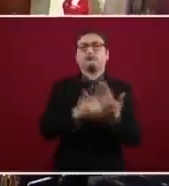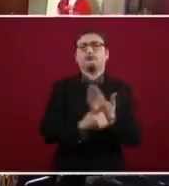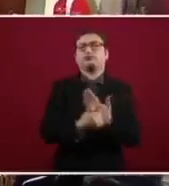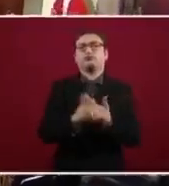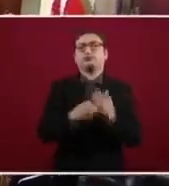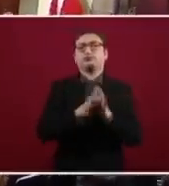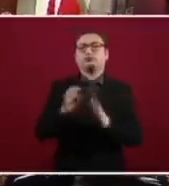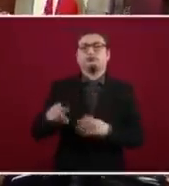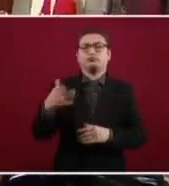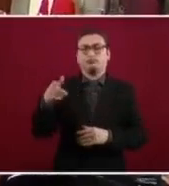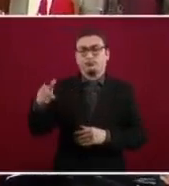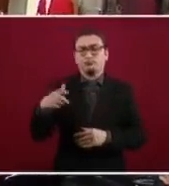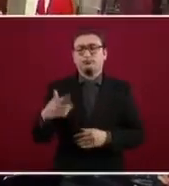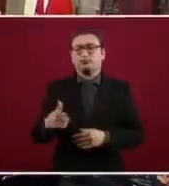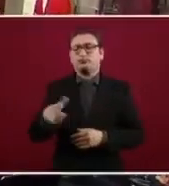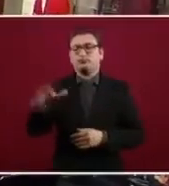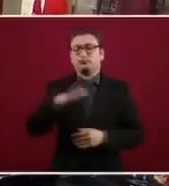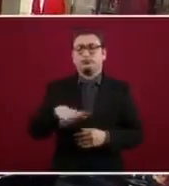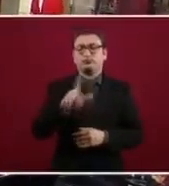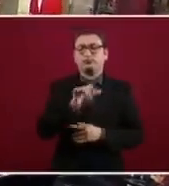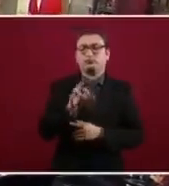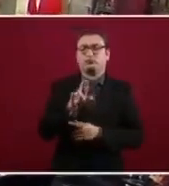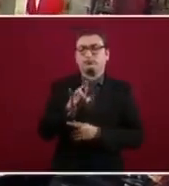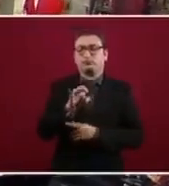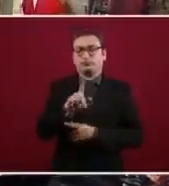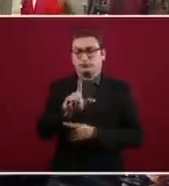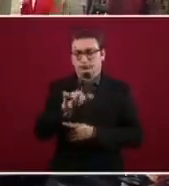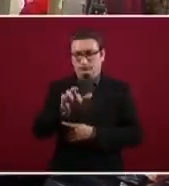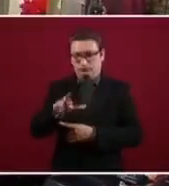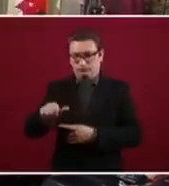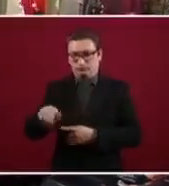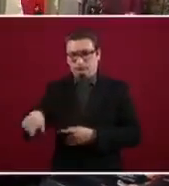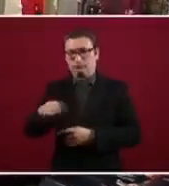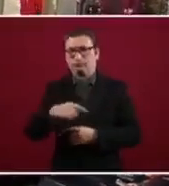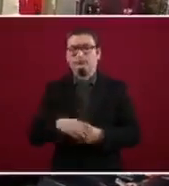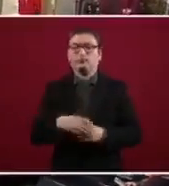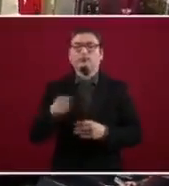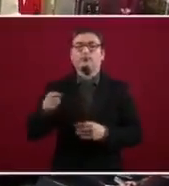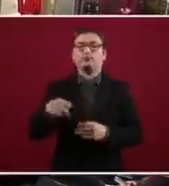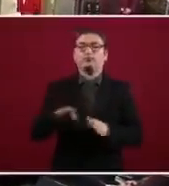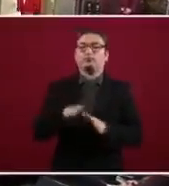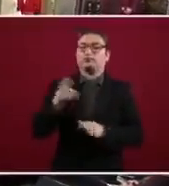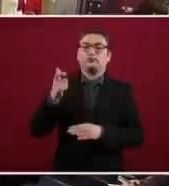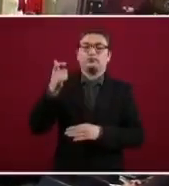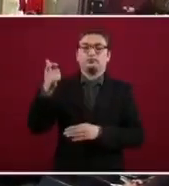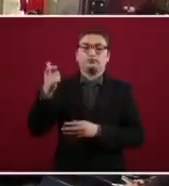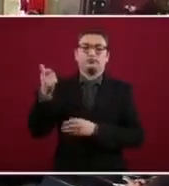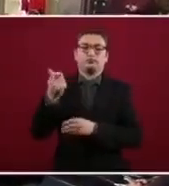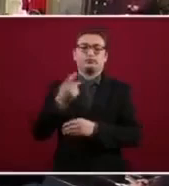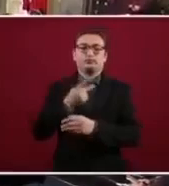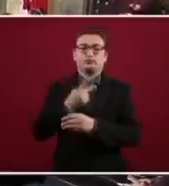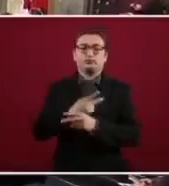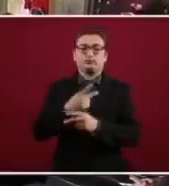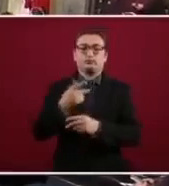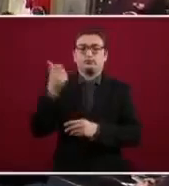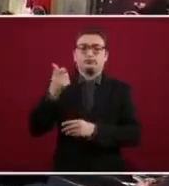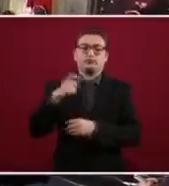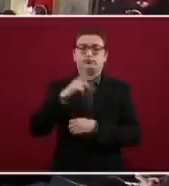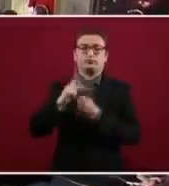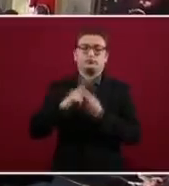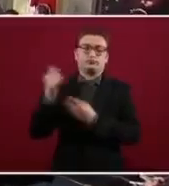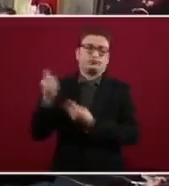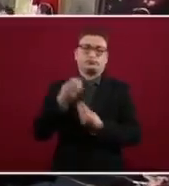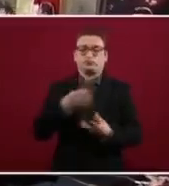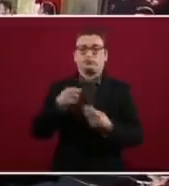guanajuato que se llama la rielera que es la remesa se han usado para para un proyecto